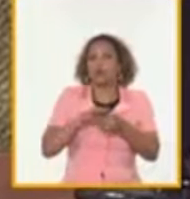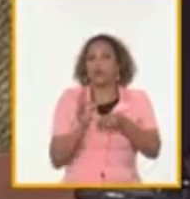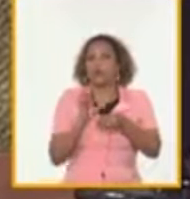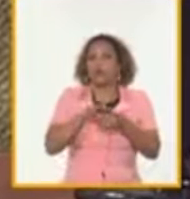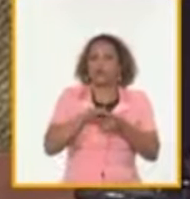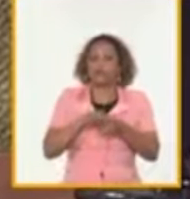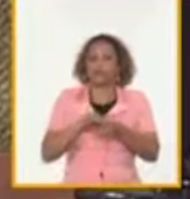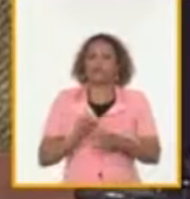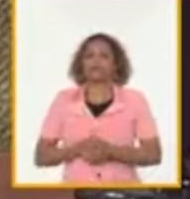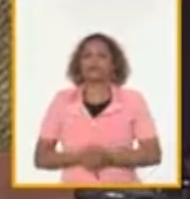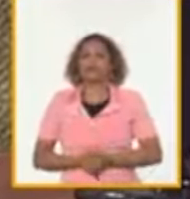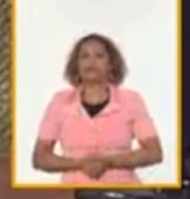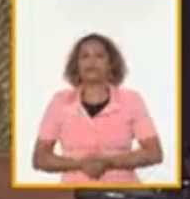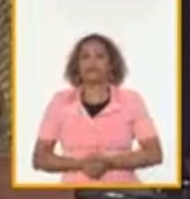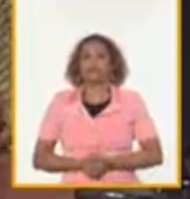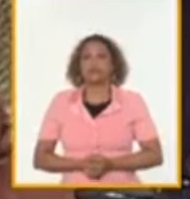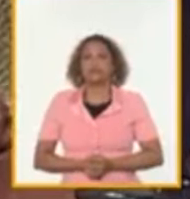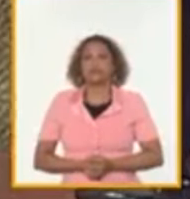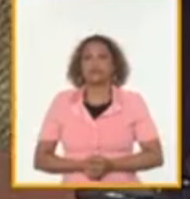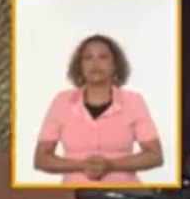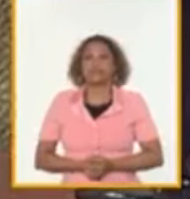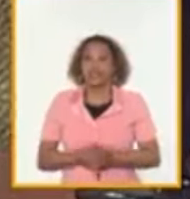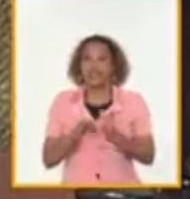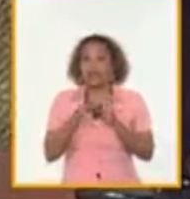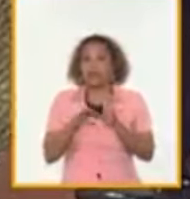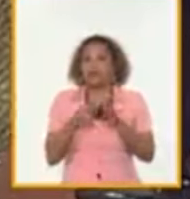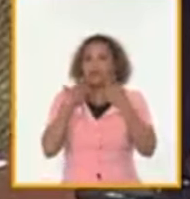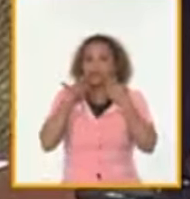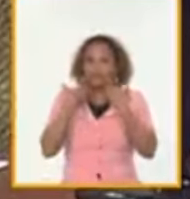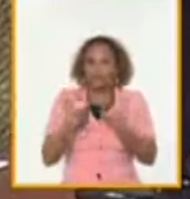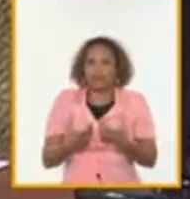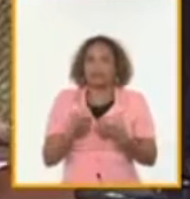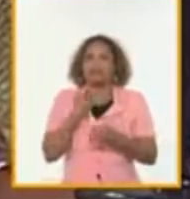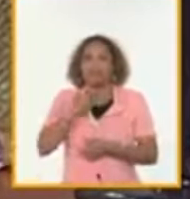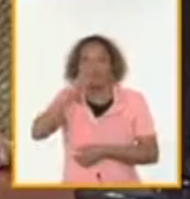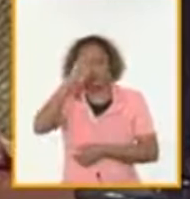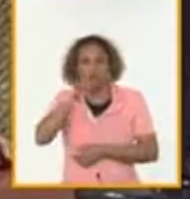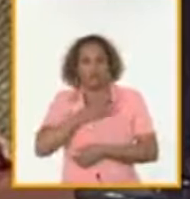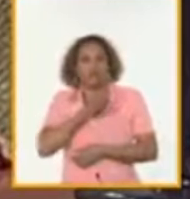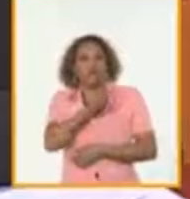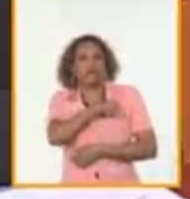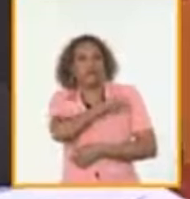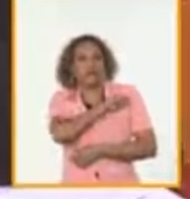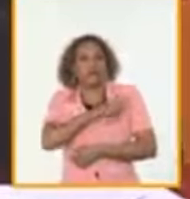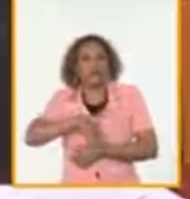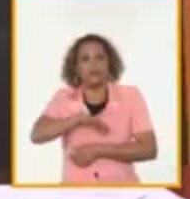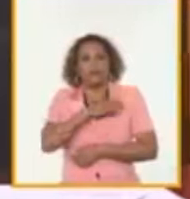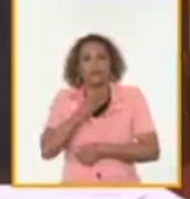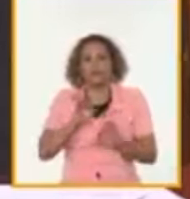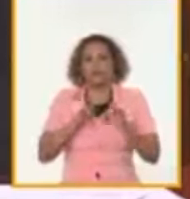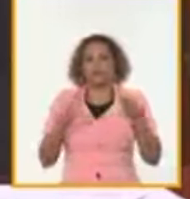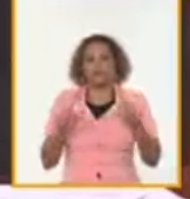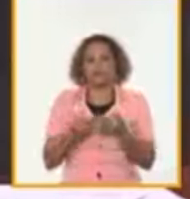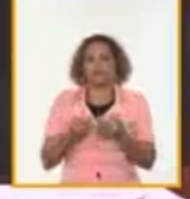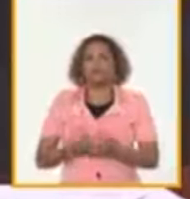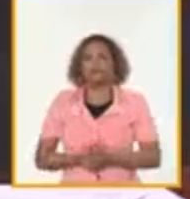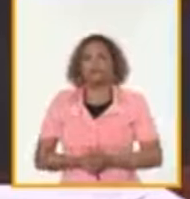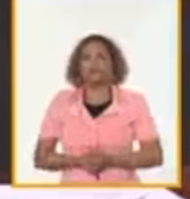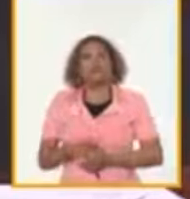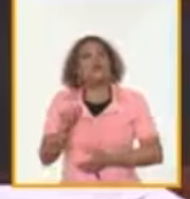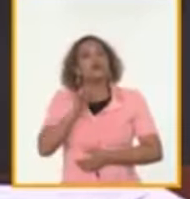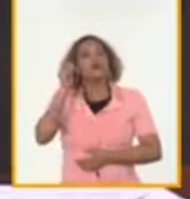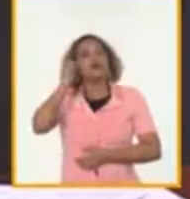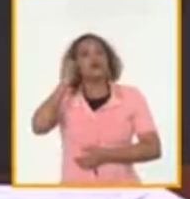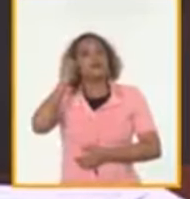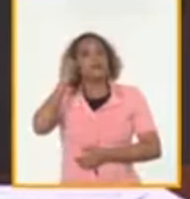a este cultivo que es de Vital importancia para la mesa del del cubano de las experiencias del periodo especial que tenemos que seguir también llevando a